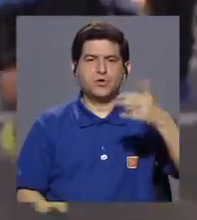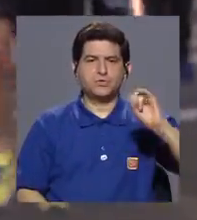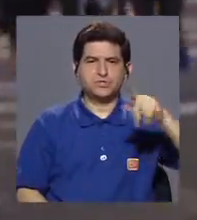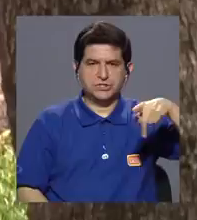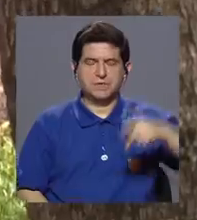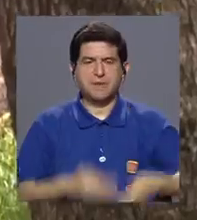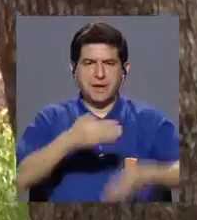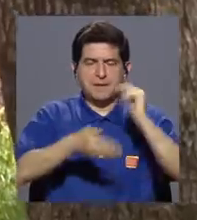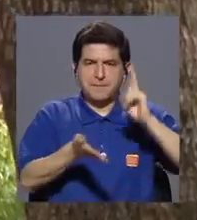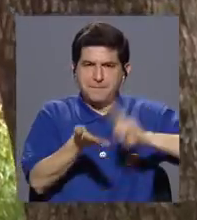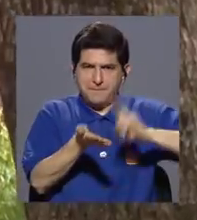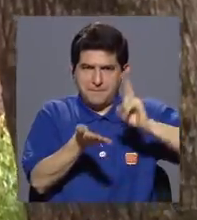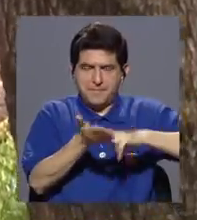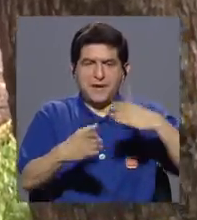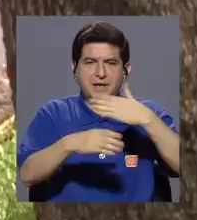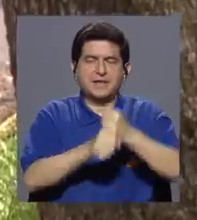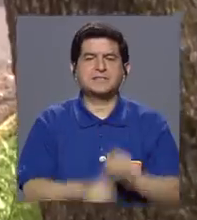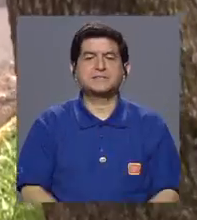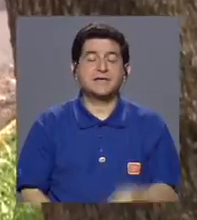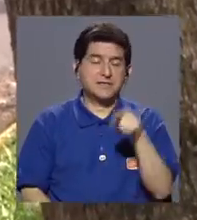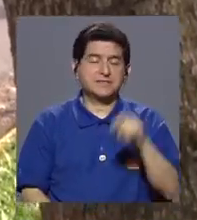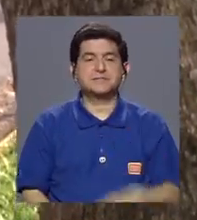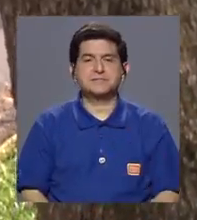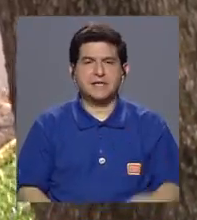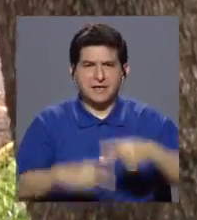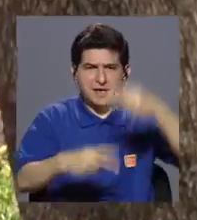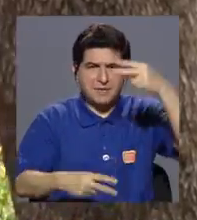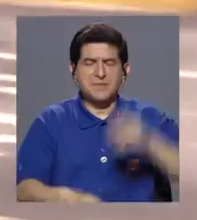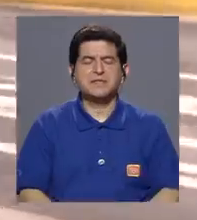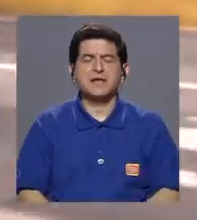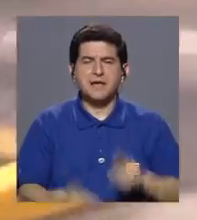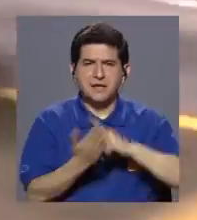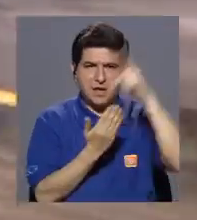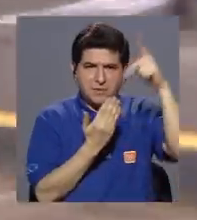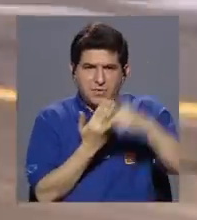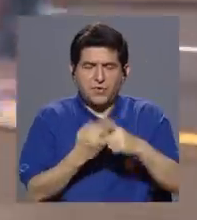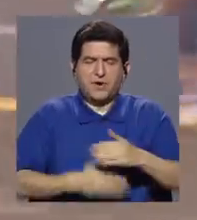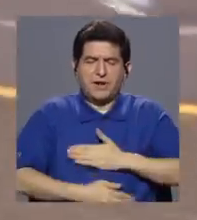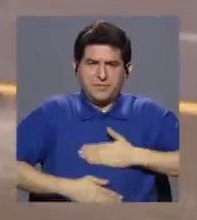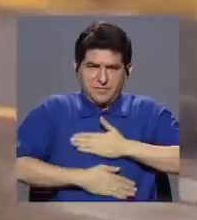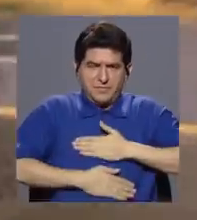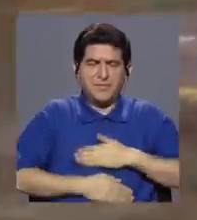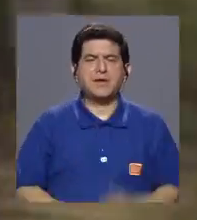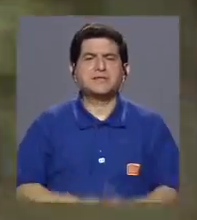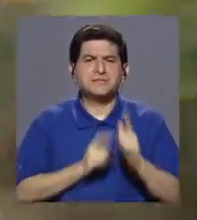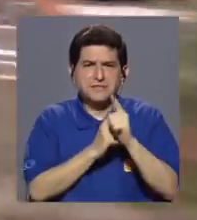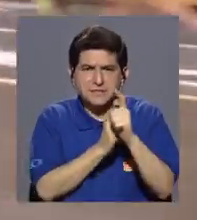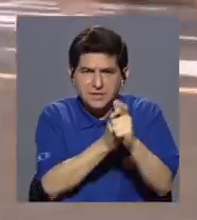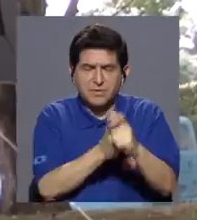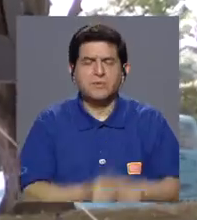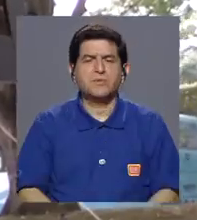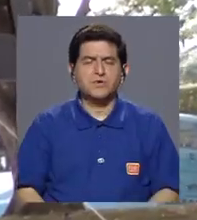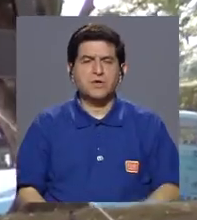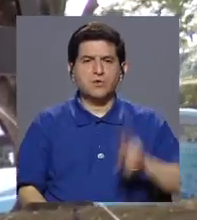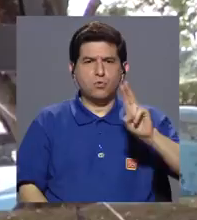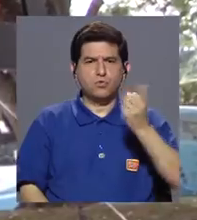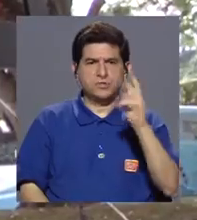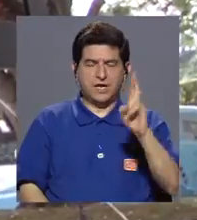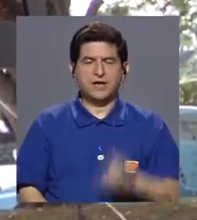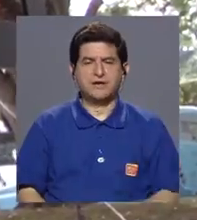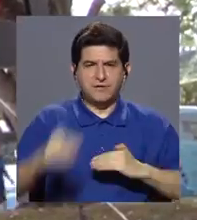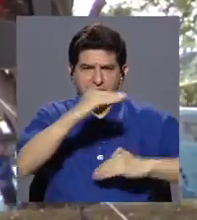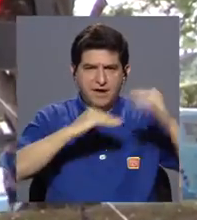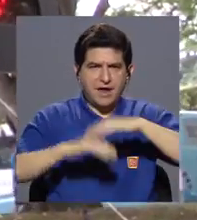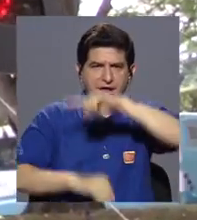La preinscripción puede realizarse en la caja de la Unidad de Programas Recreativos, Deportivos y Artísticos de la UCR en el edificio